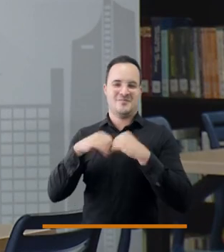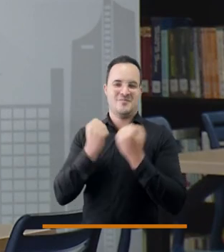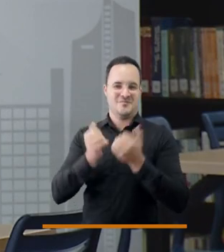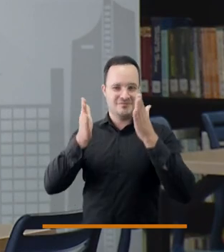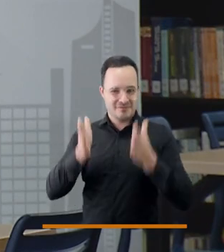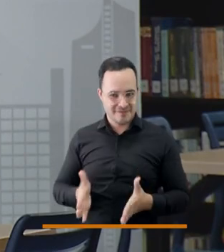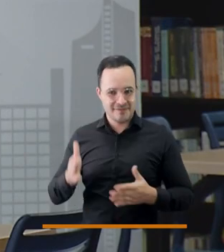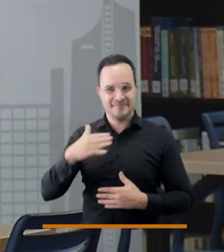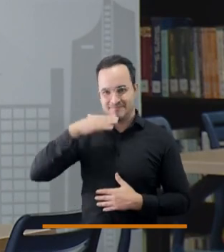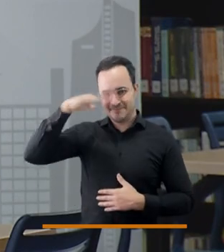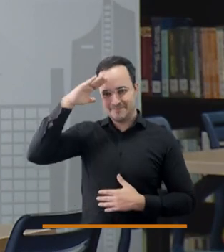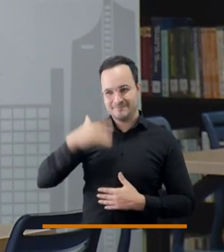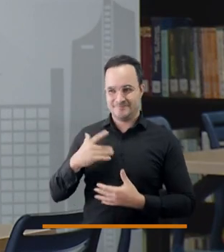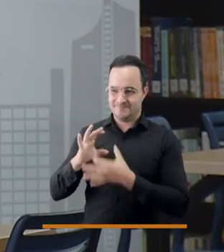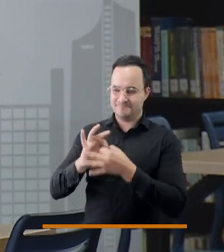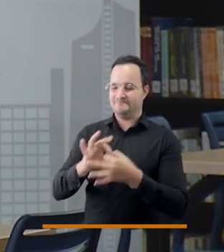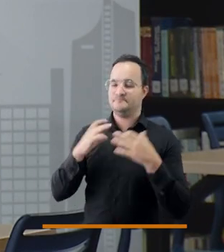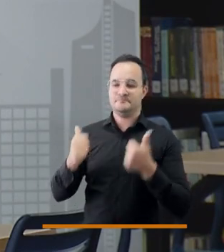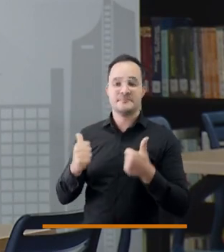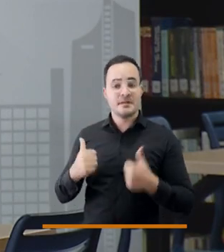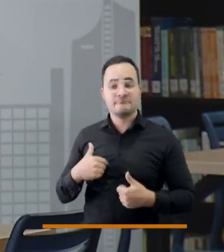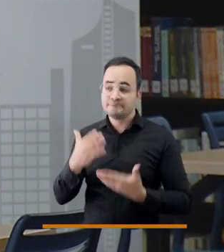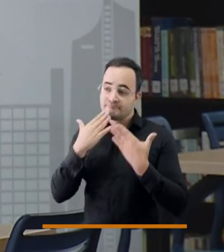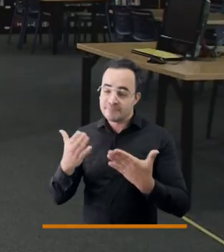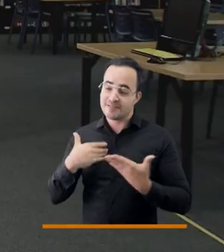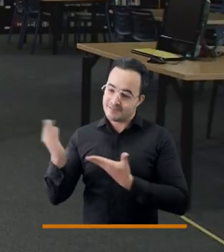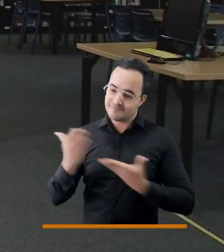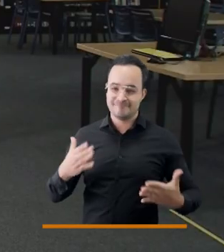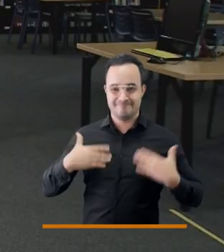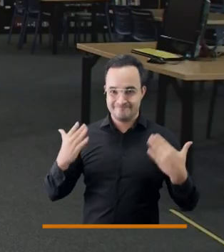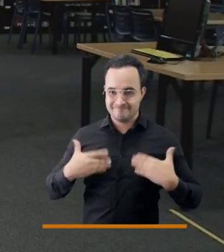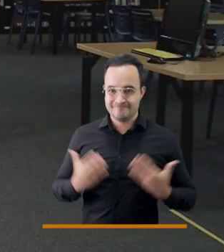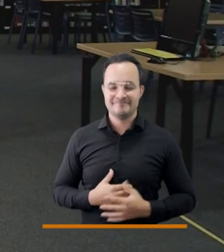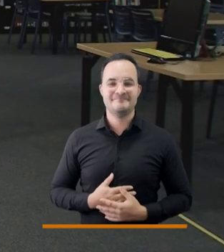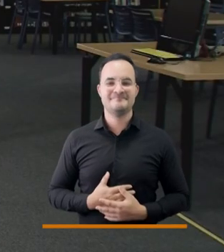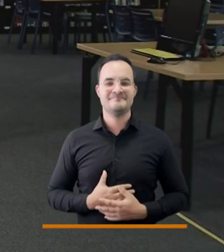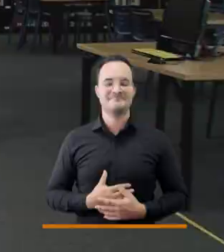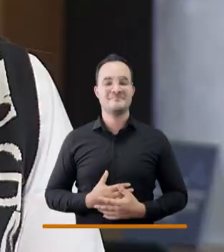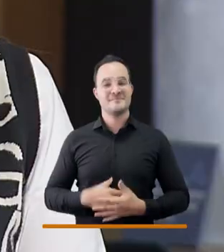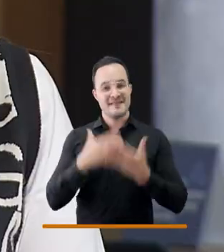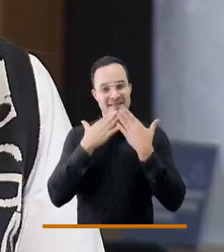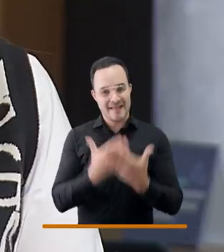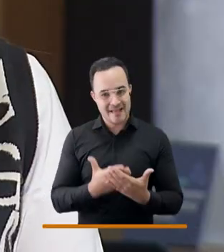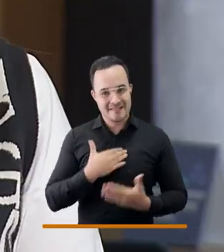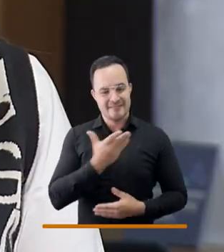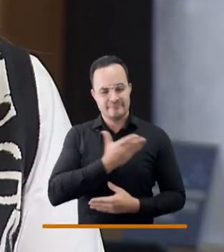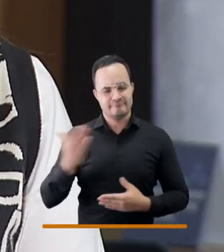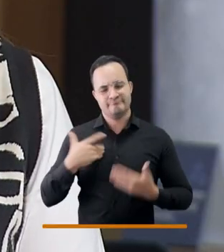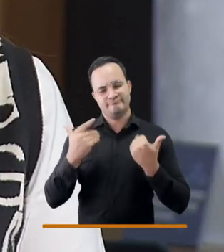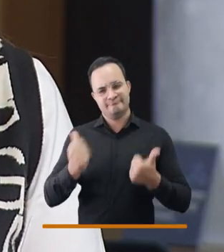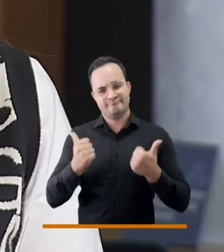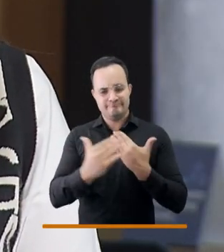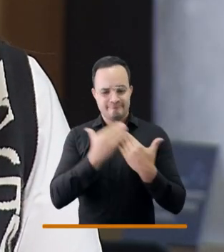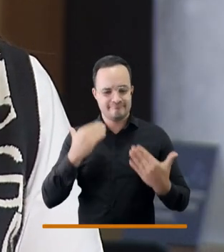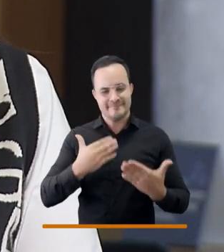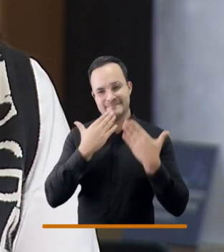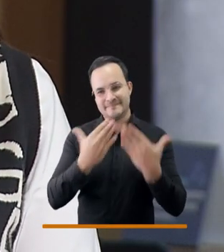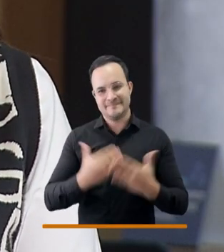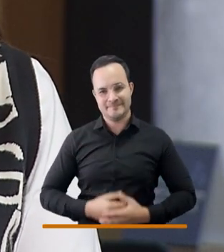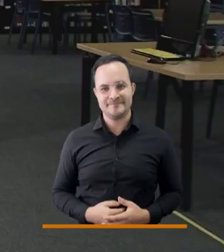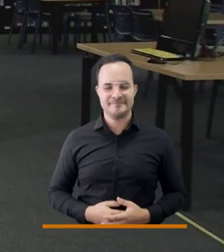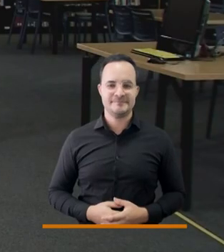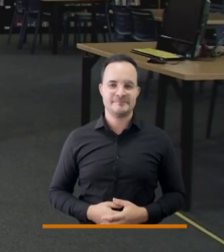y el 23. Y bueno, bienvenida, concejala, qué alegría contar con su presencia. Gracias, Caterine. Muy queridos ustedes por